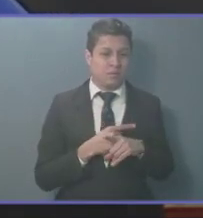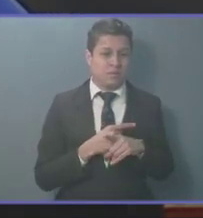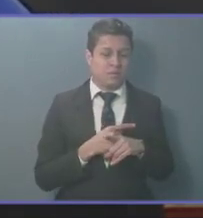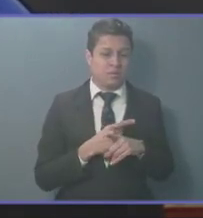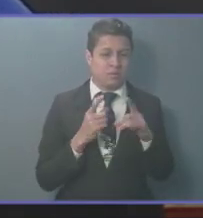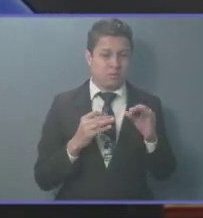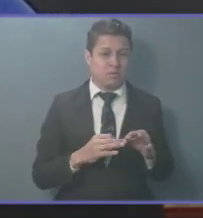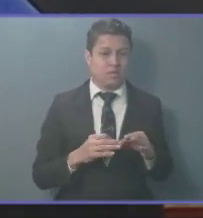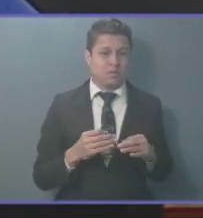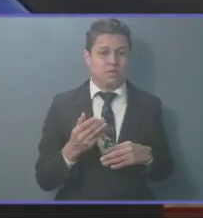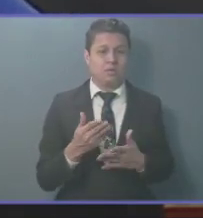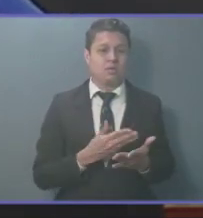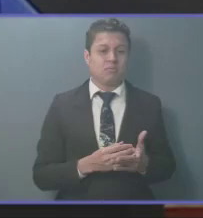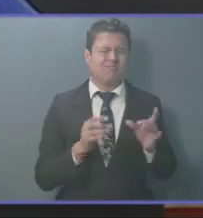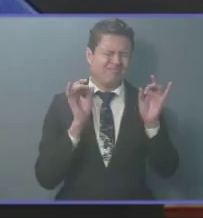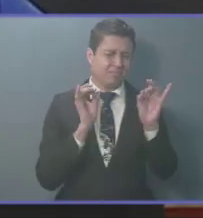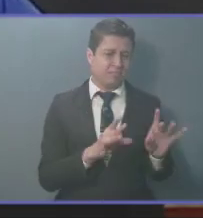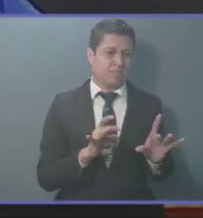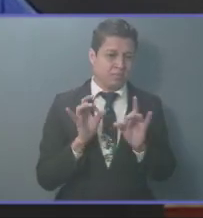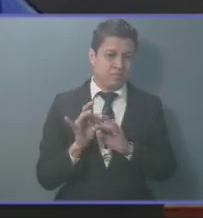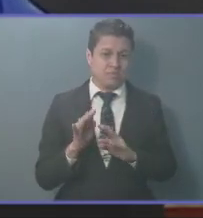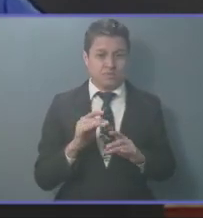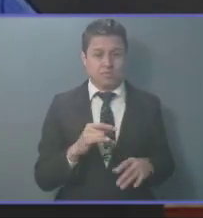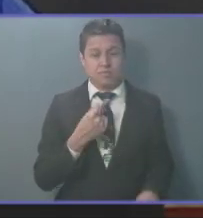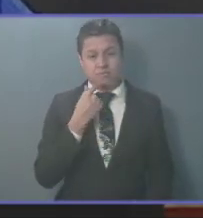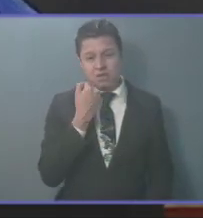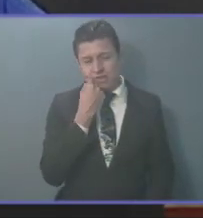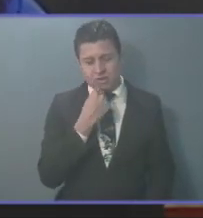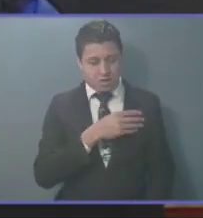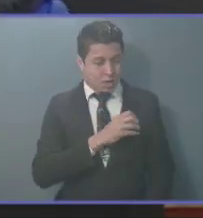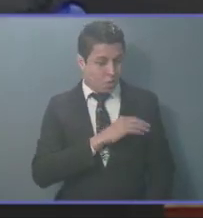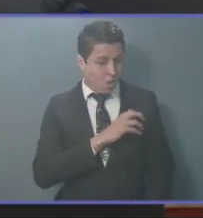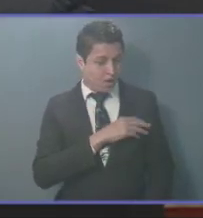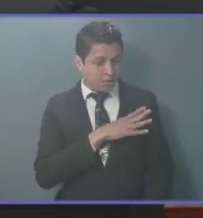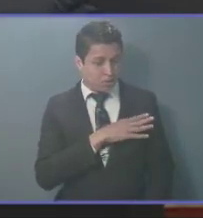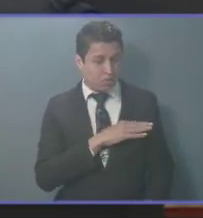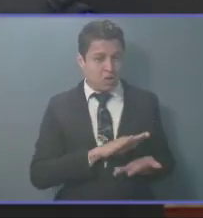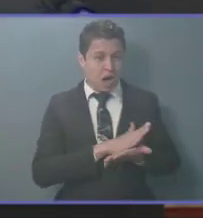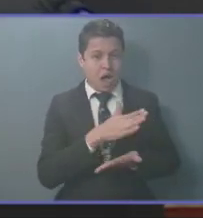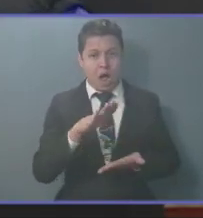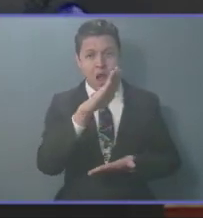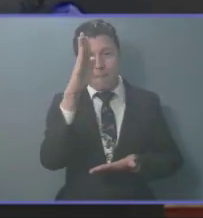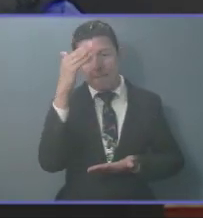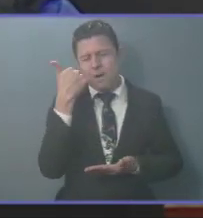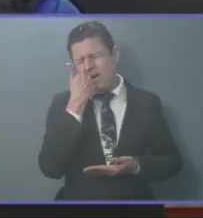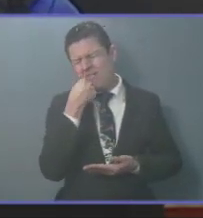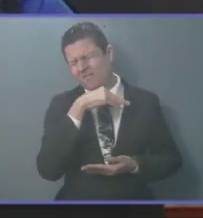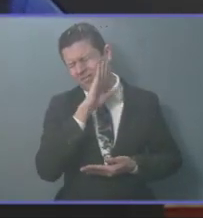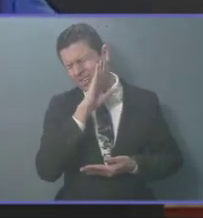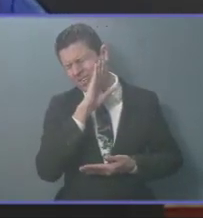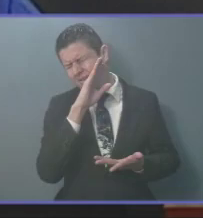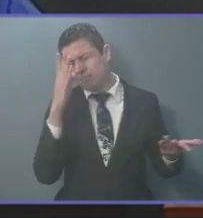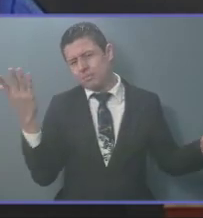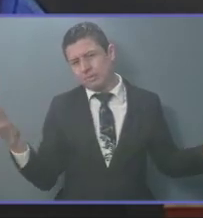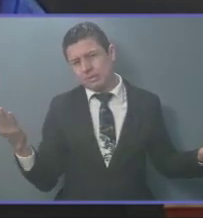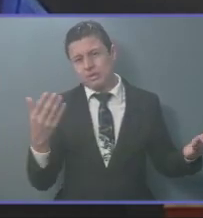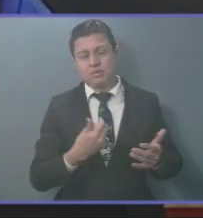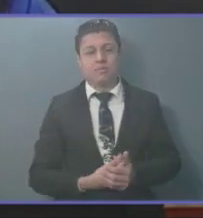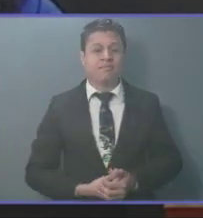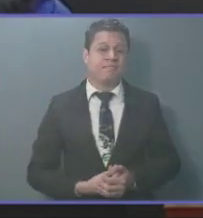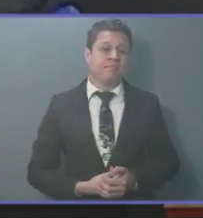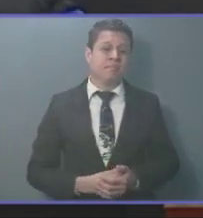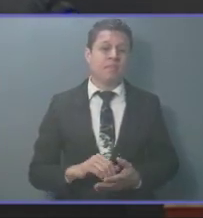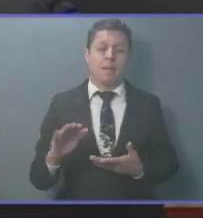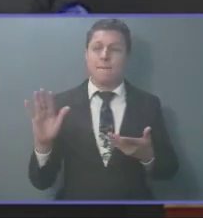del odio, en la escopeta que enferma el corazón y el alma del pueblo salvadoreño, en la escopeta